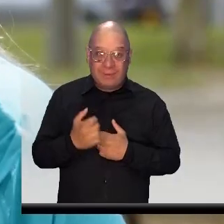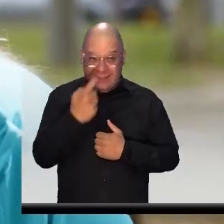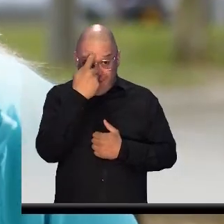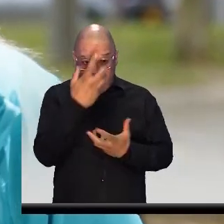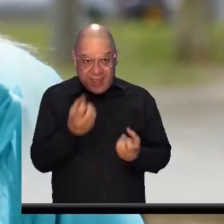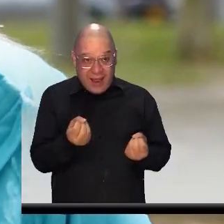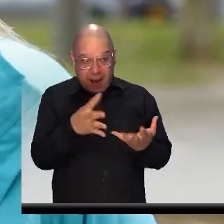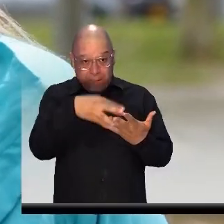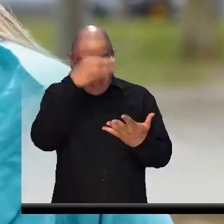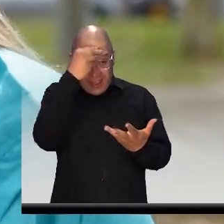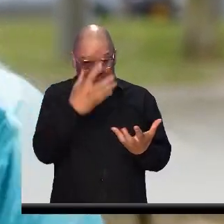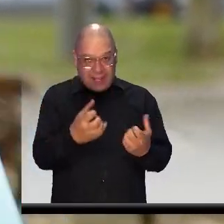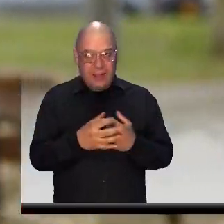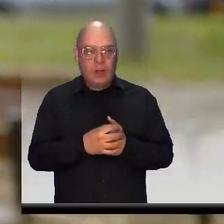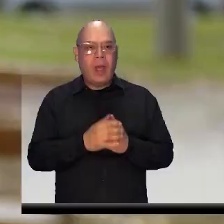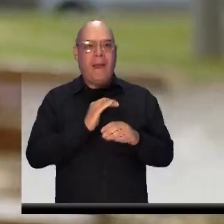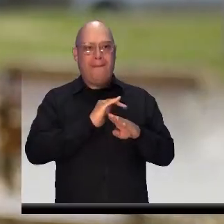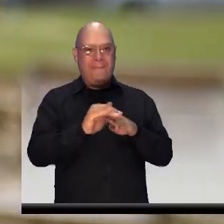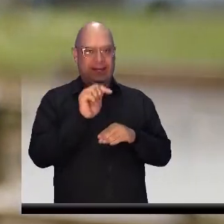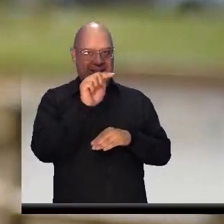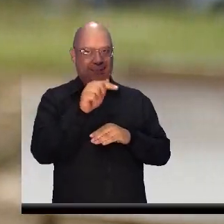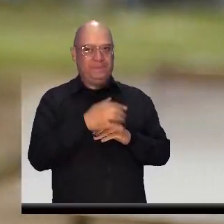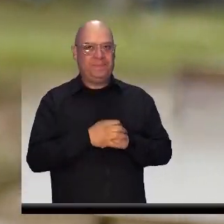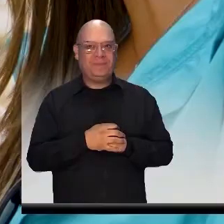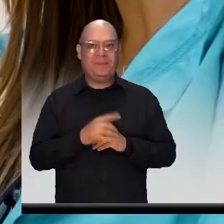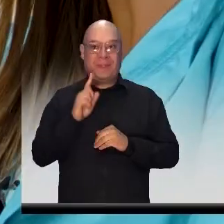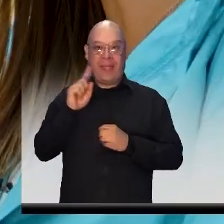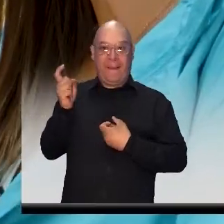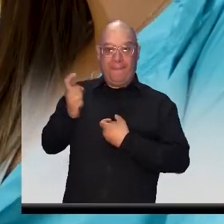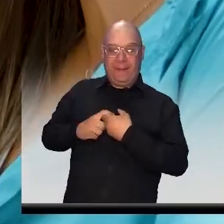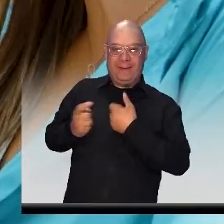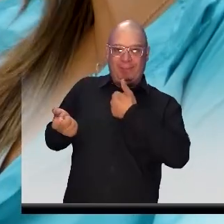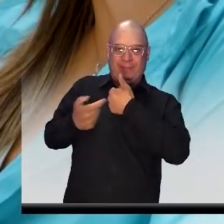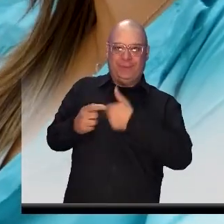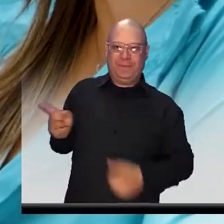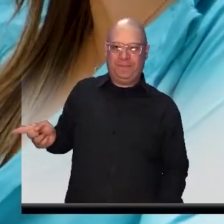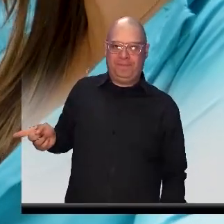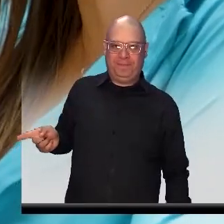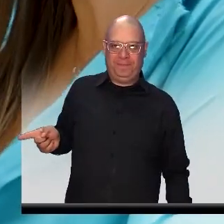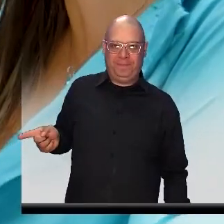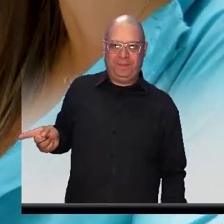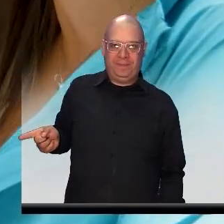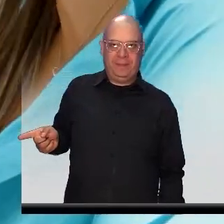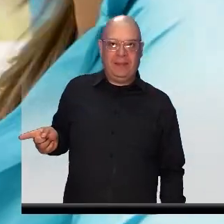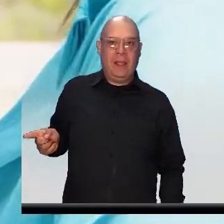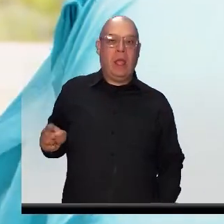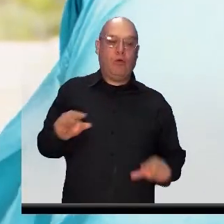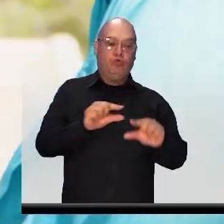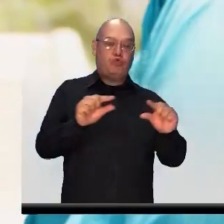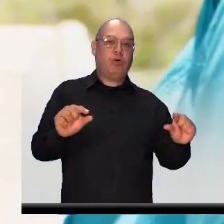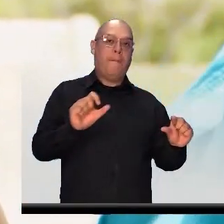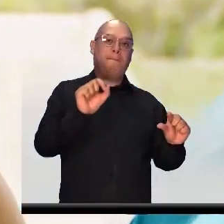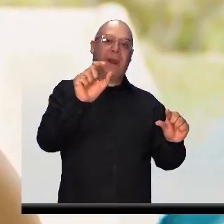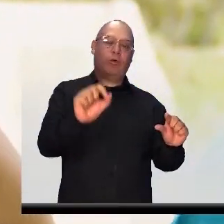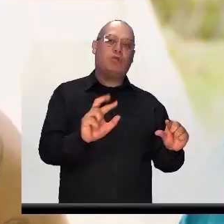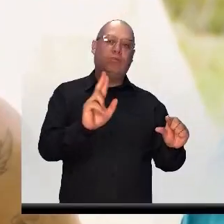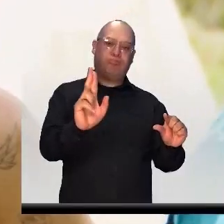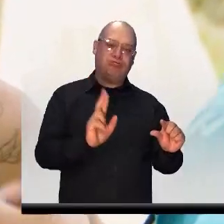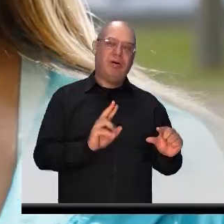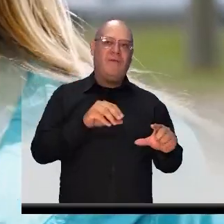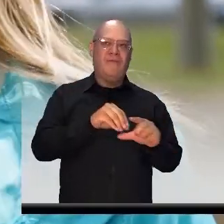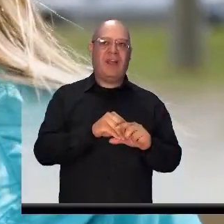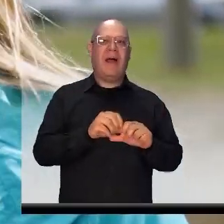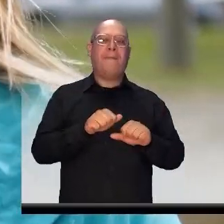A propósito, les tengo una invitación. Pueden seguirme en mis redes sociales. Aquí pueden contestar una encuesta y no perderse el capítulo del